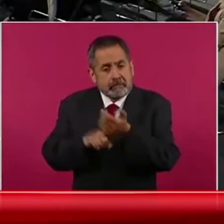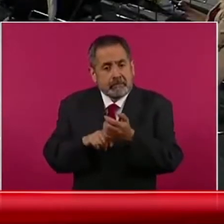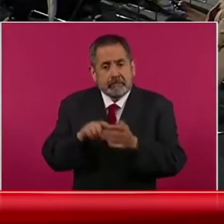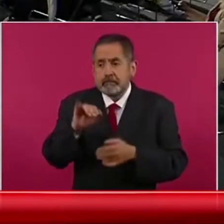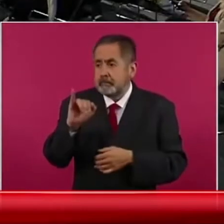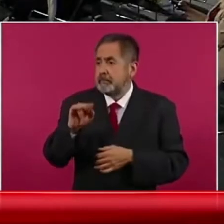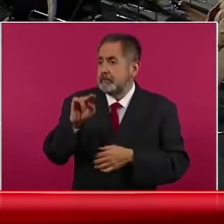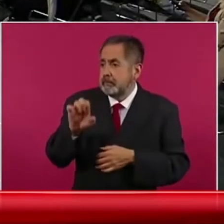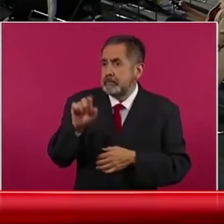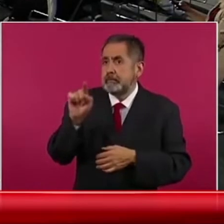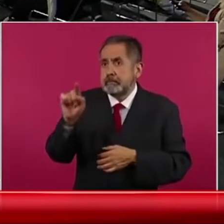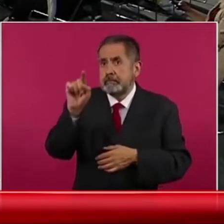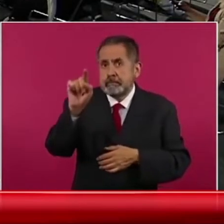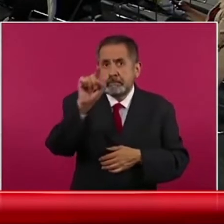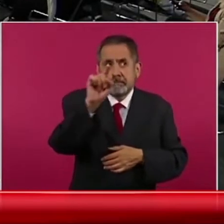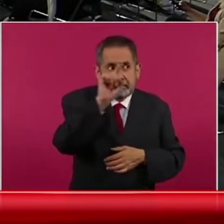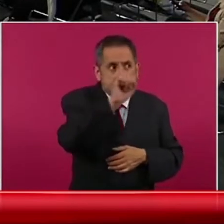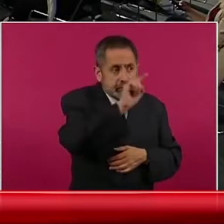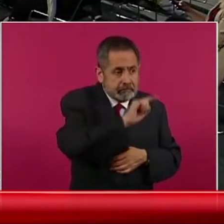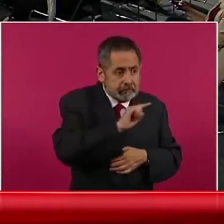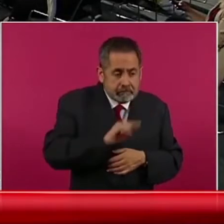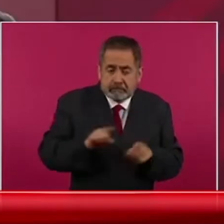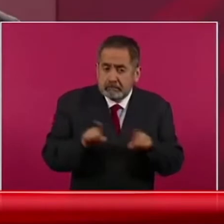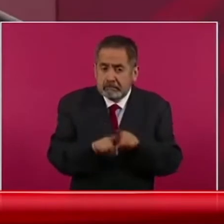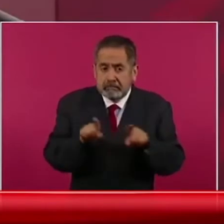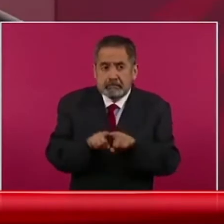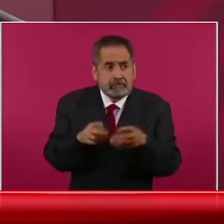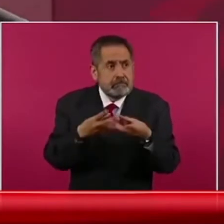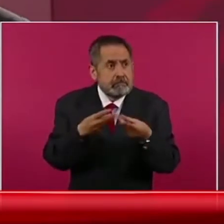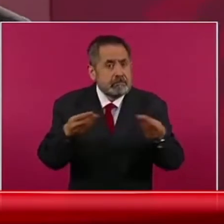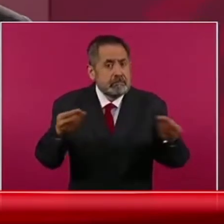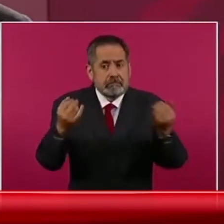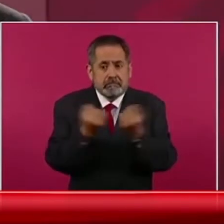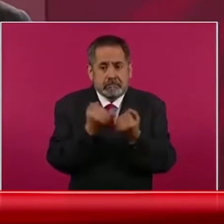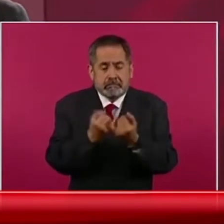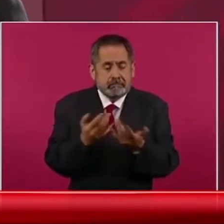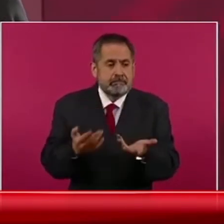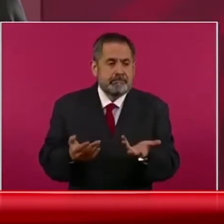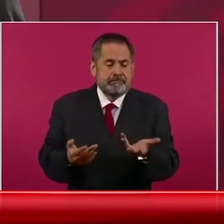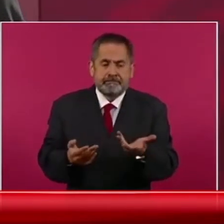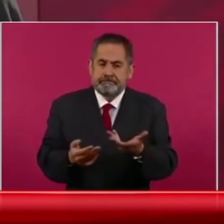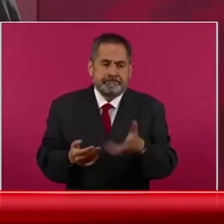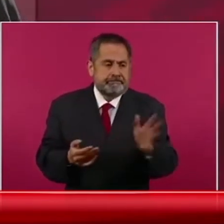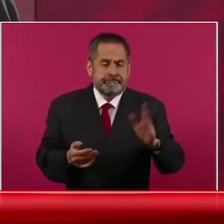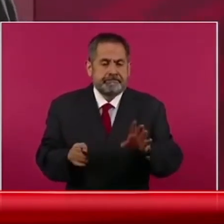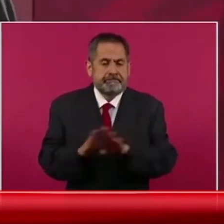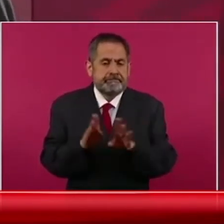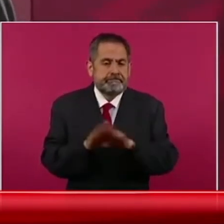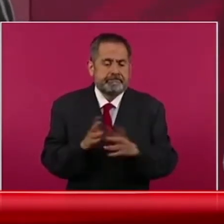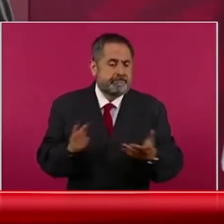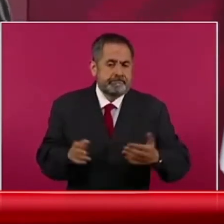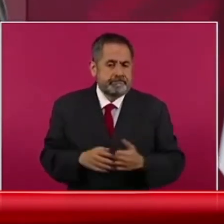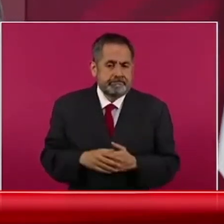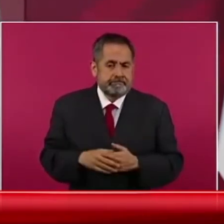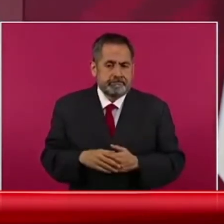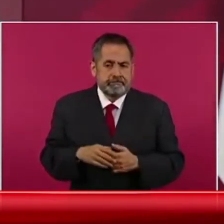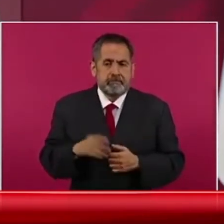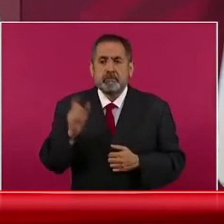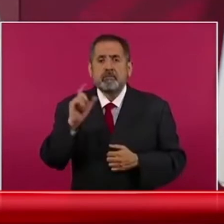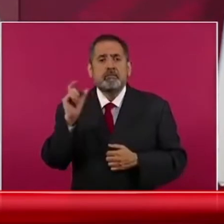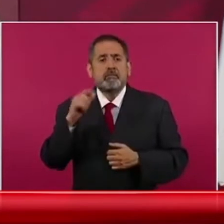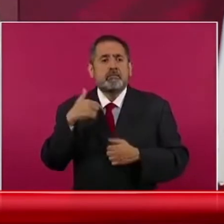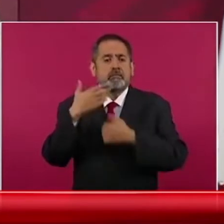es lo mismo, se reproduce. ¿Y cada cuánto tiempo hay una